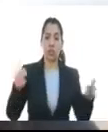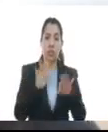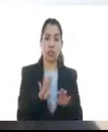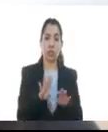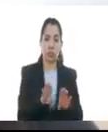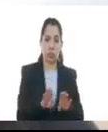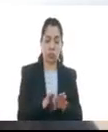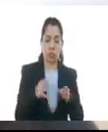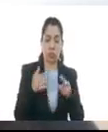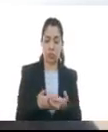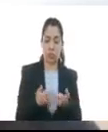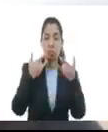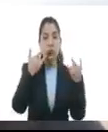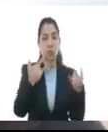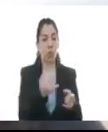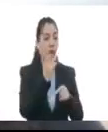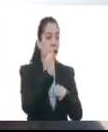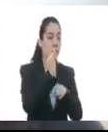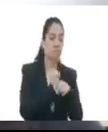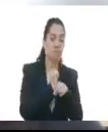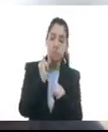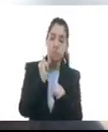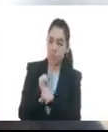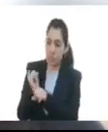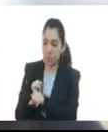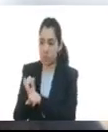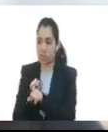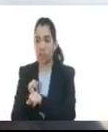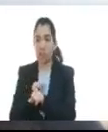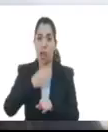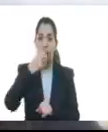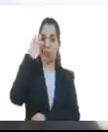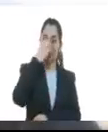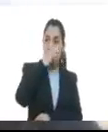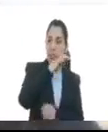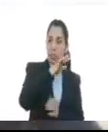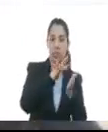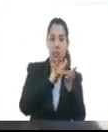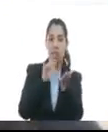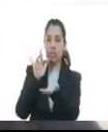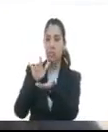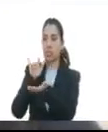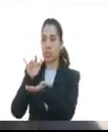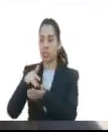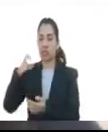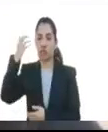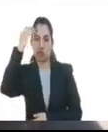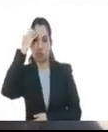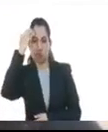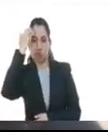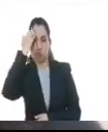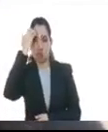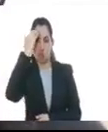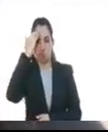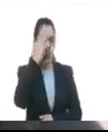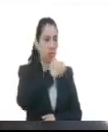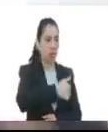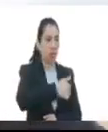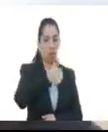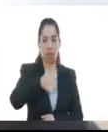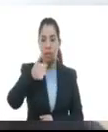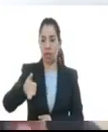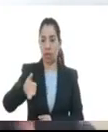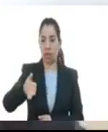con investigarlo, con hablar de la historia de cada una de estas